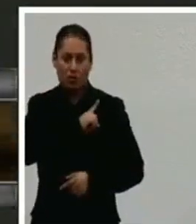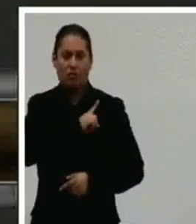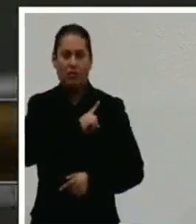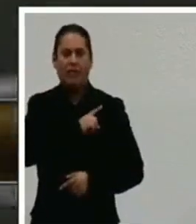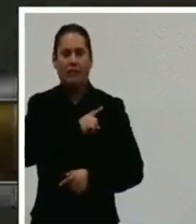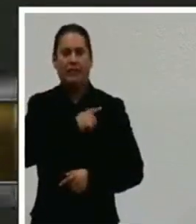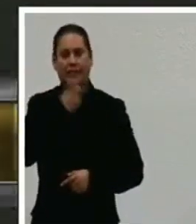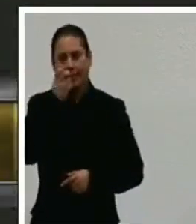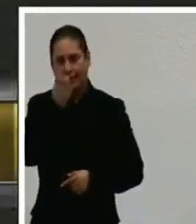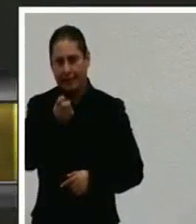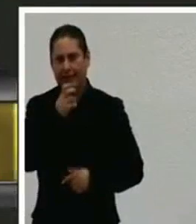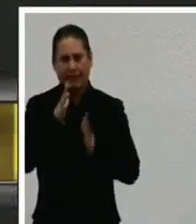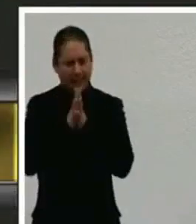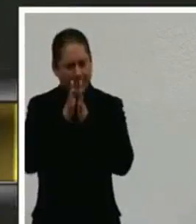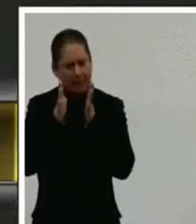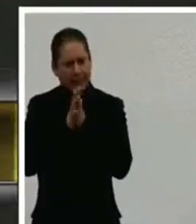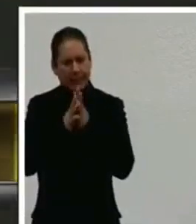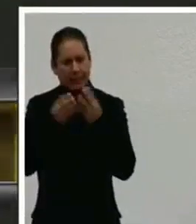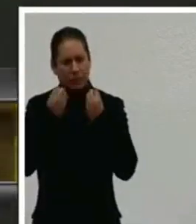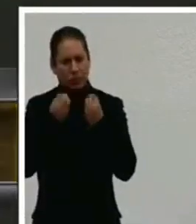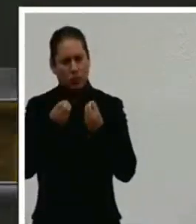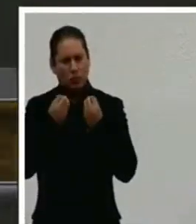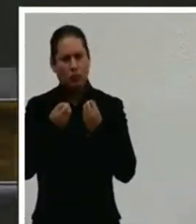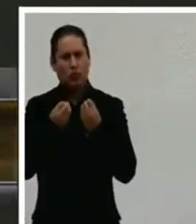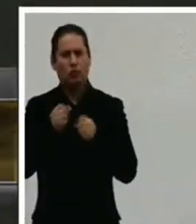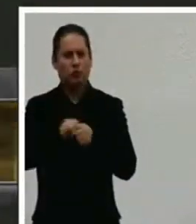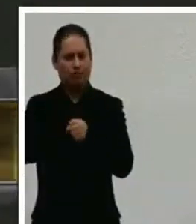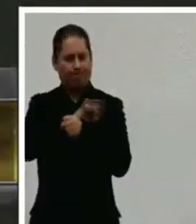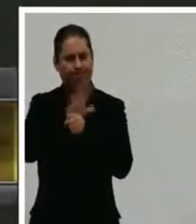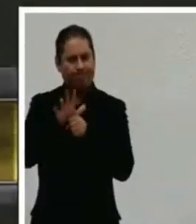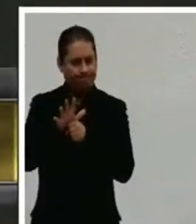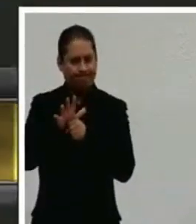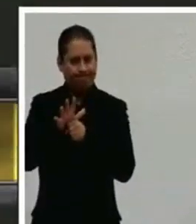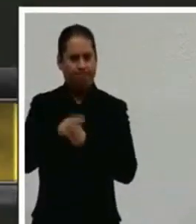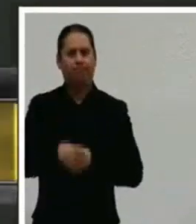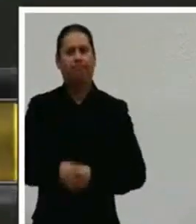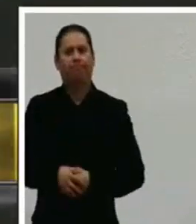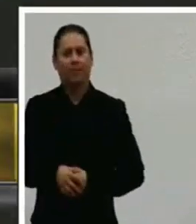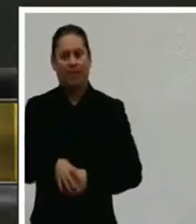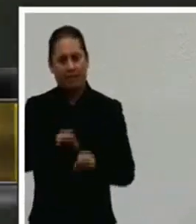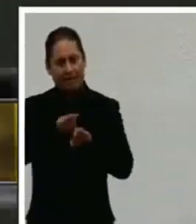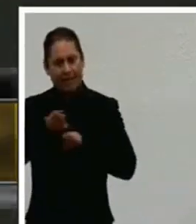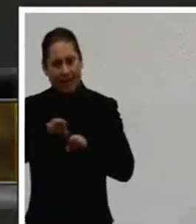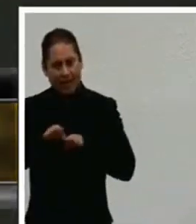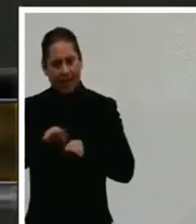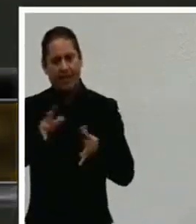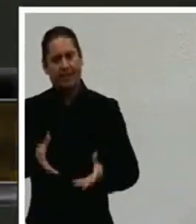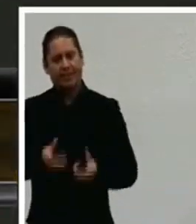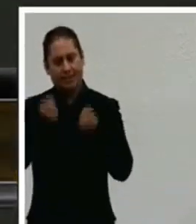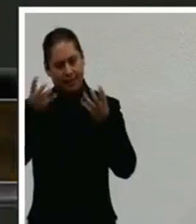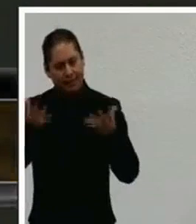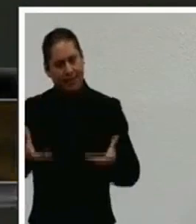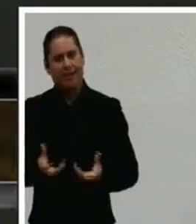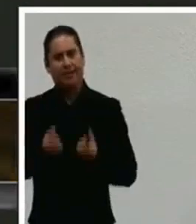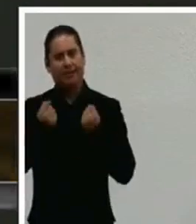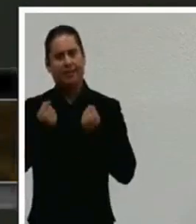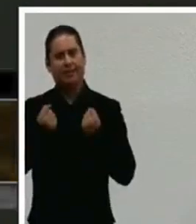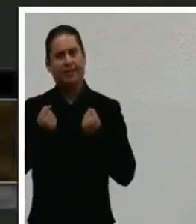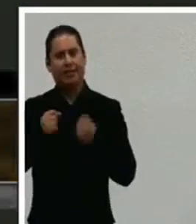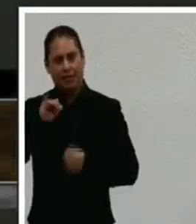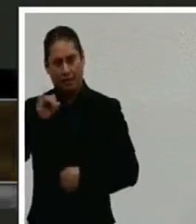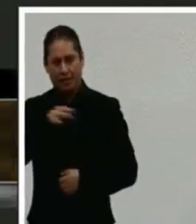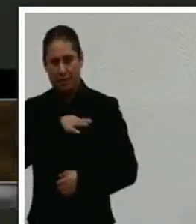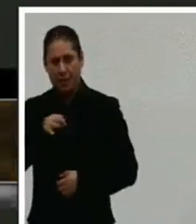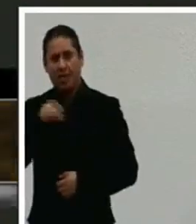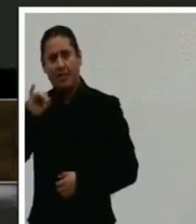esta batalla tan terrible del COVID-19 y siguen en la primera línea trabajando y salvando vidas. Quiero pedirle, presidente, si nos